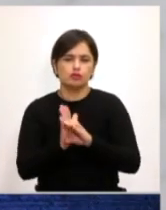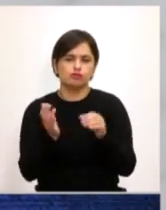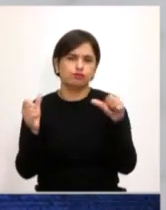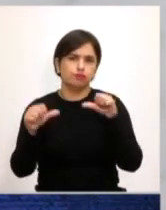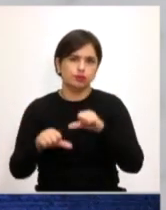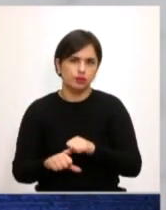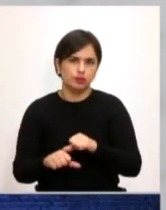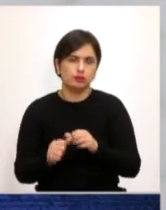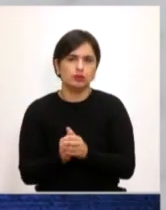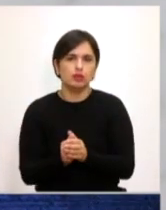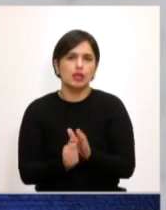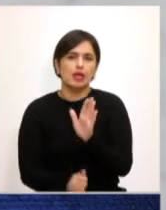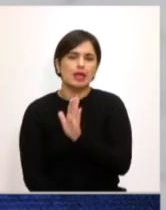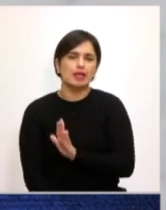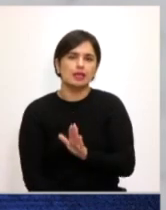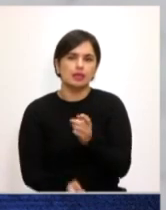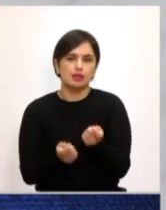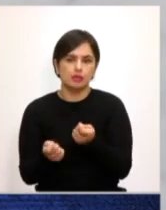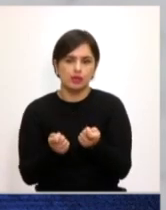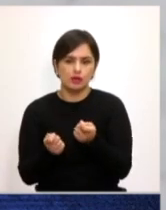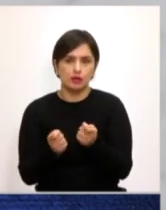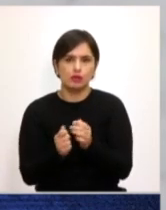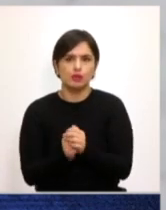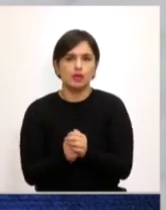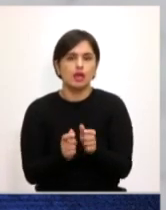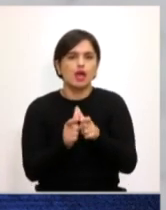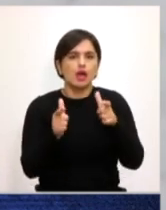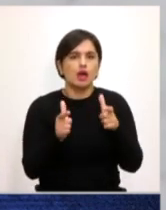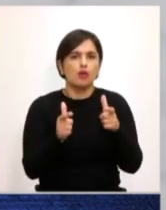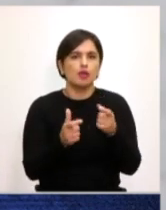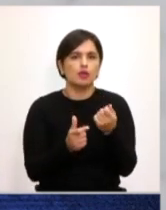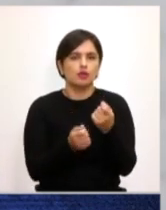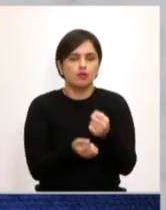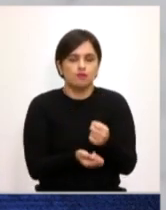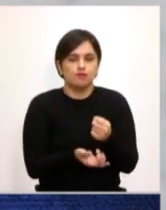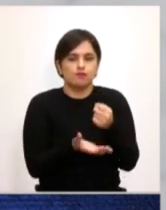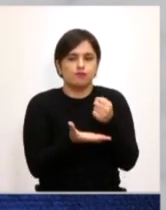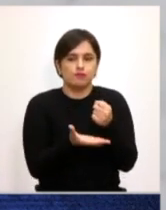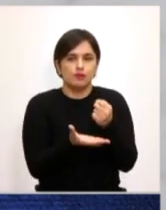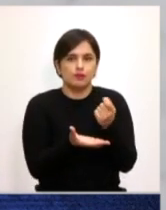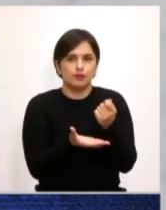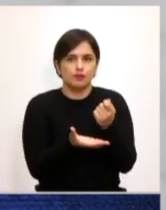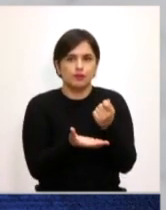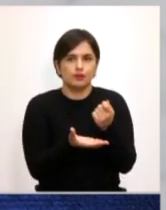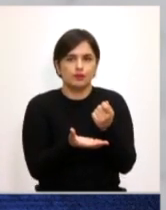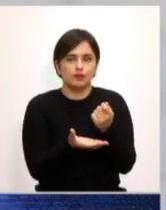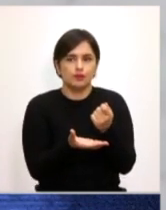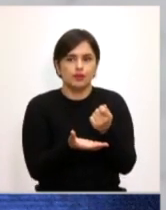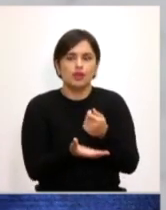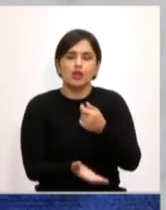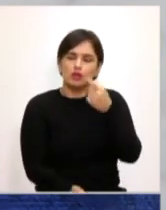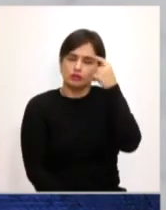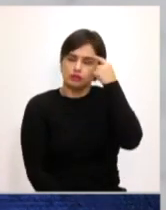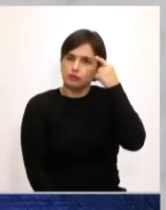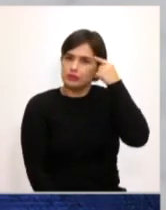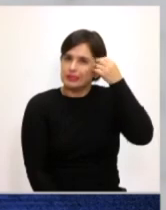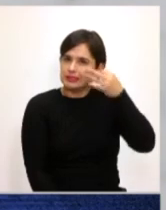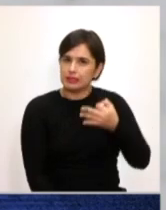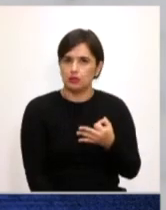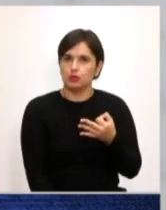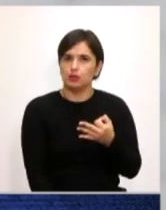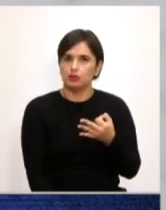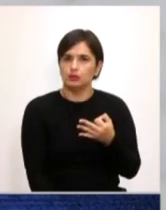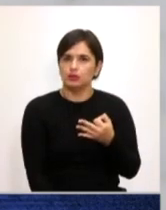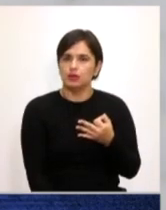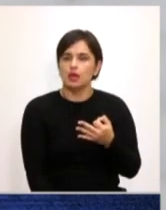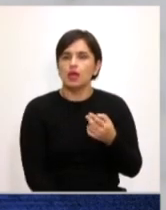estancamiento de la economía, aumento de la inflación. Me asiste la convicción más profunda que